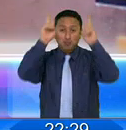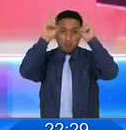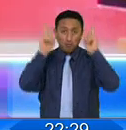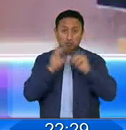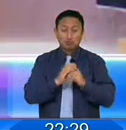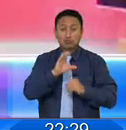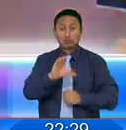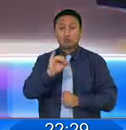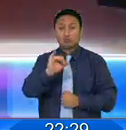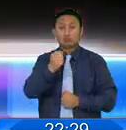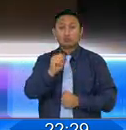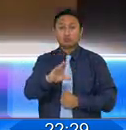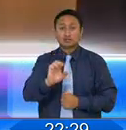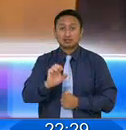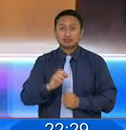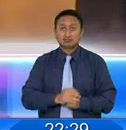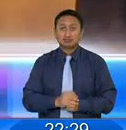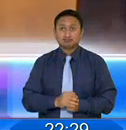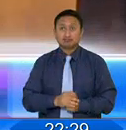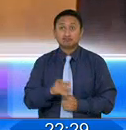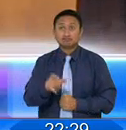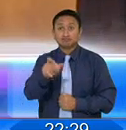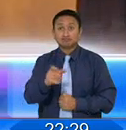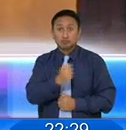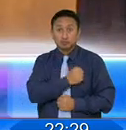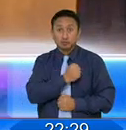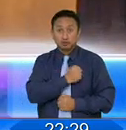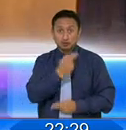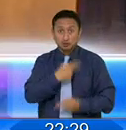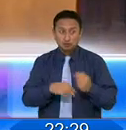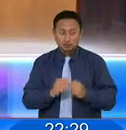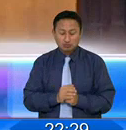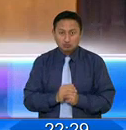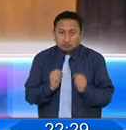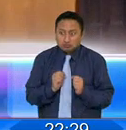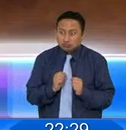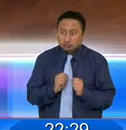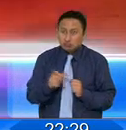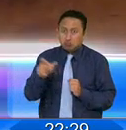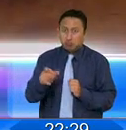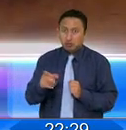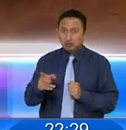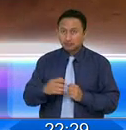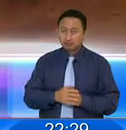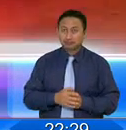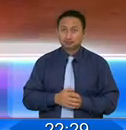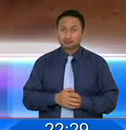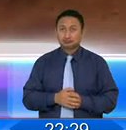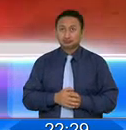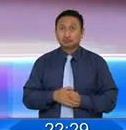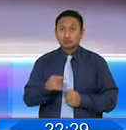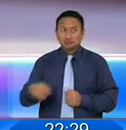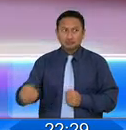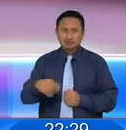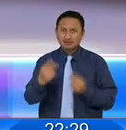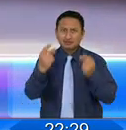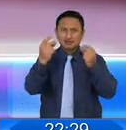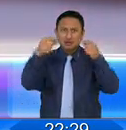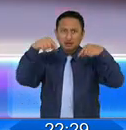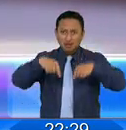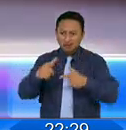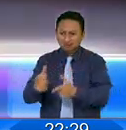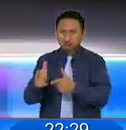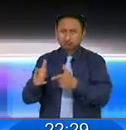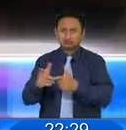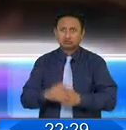por el Cerro San Eduardo. El propietario del negocio se sorprendió al ver a los victimarios cumplir con tanta rapidez su